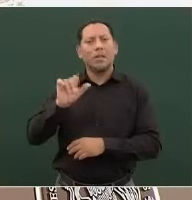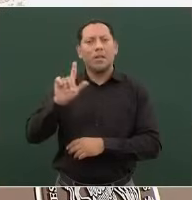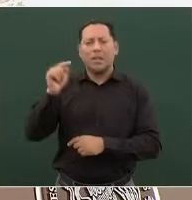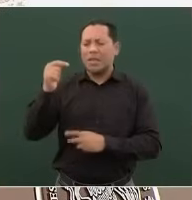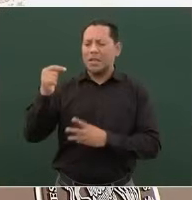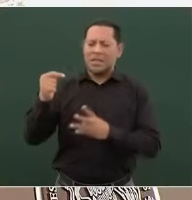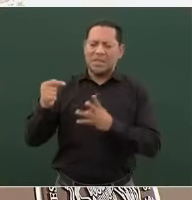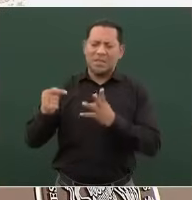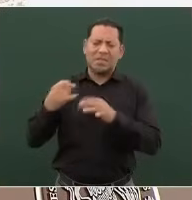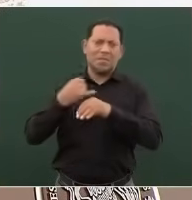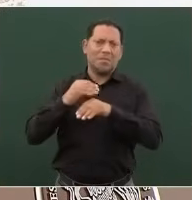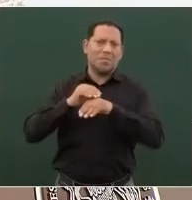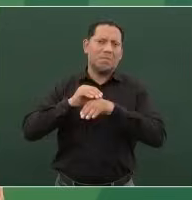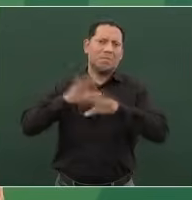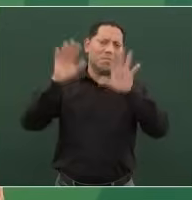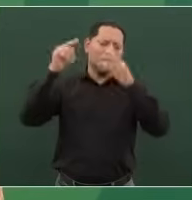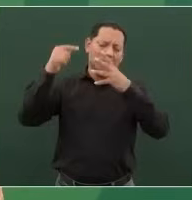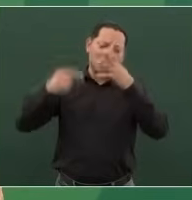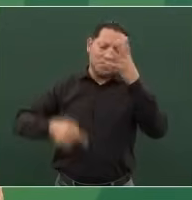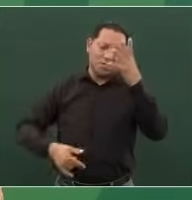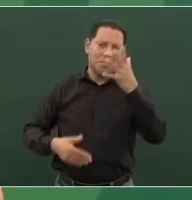etcétera, etcétera, etcétera, etcétera,